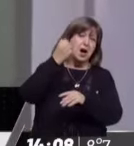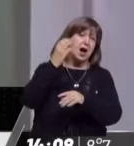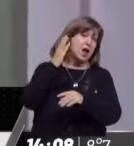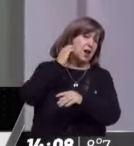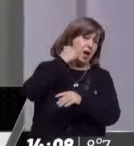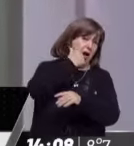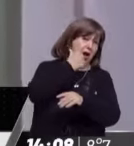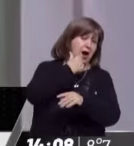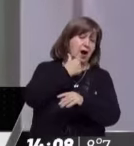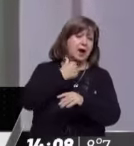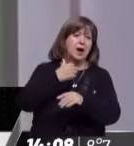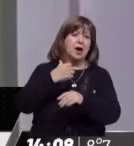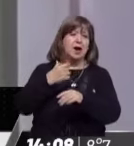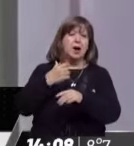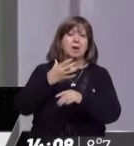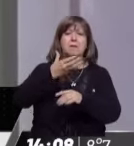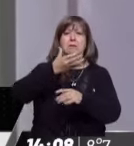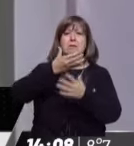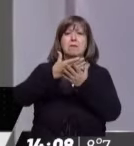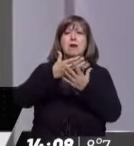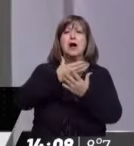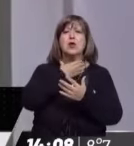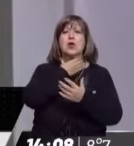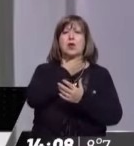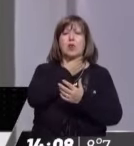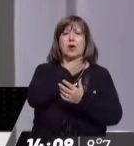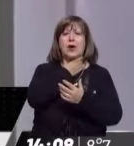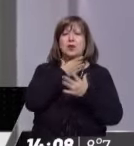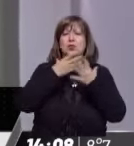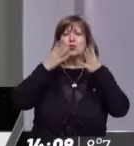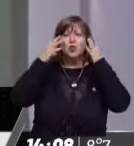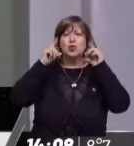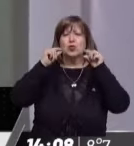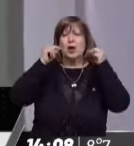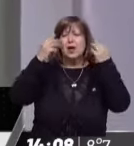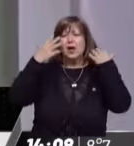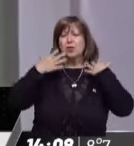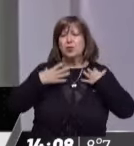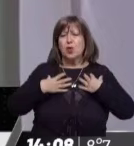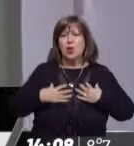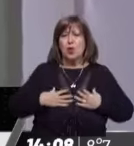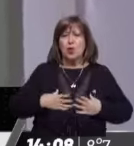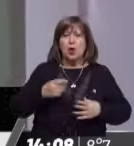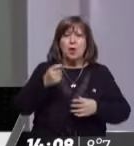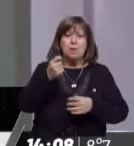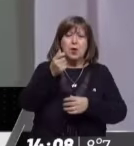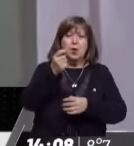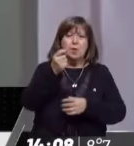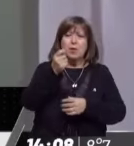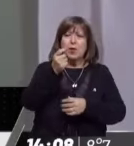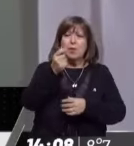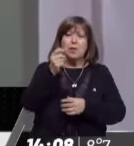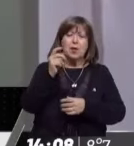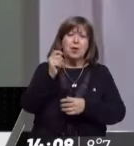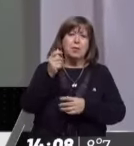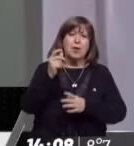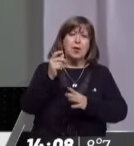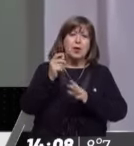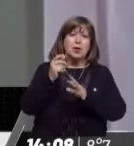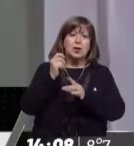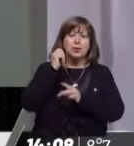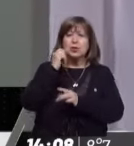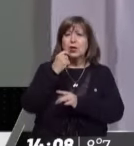cara. Me asfixiaban con la mano en el cuello. Estoy toda dolorida, por poco me matan. Le dije, no me pegué más, señor. Tengo